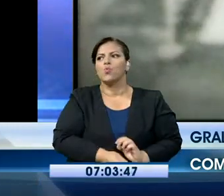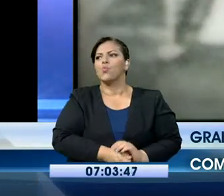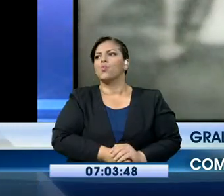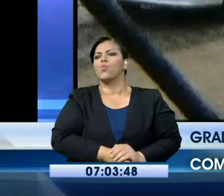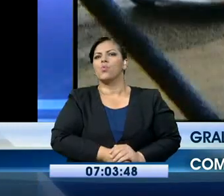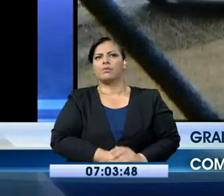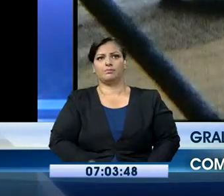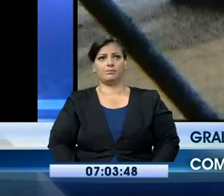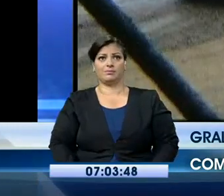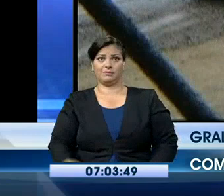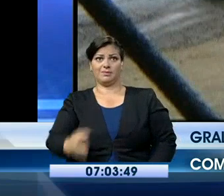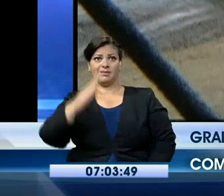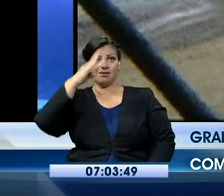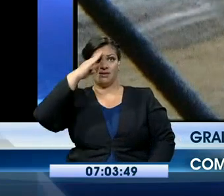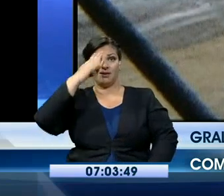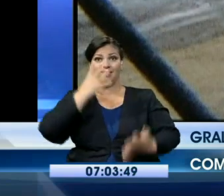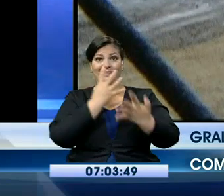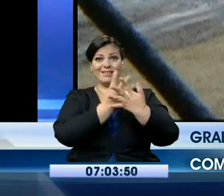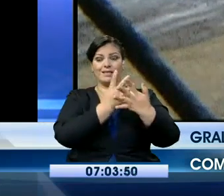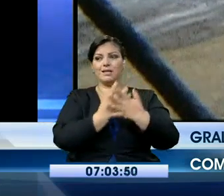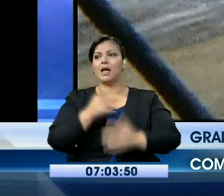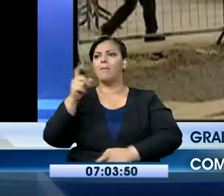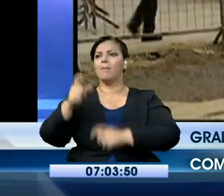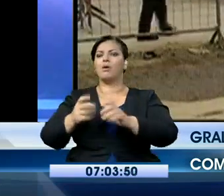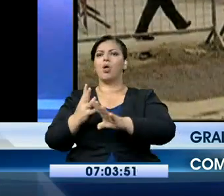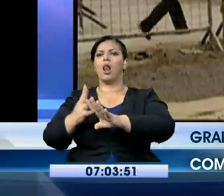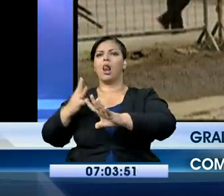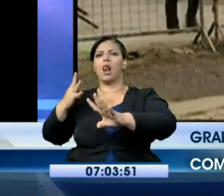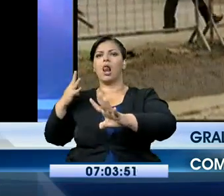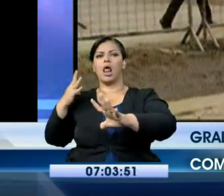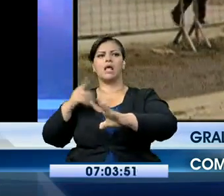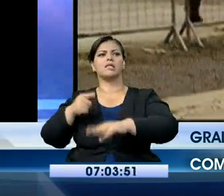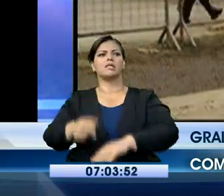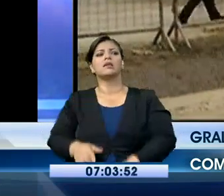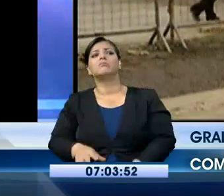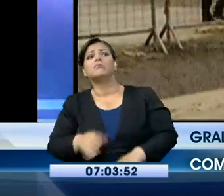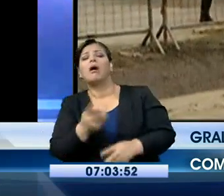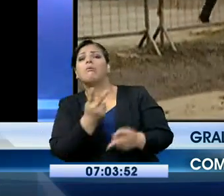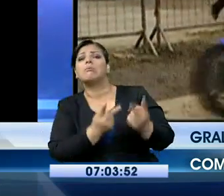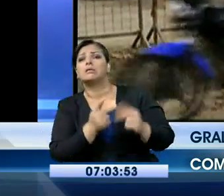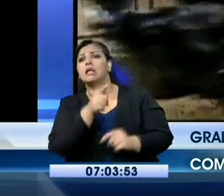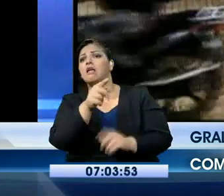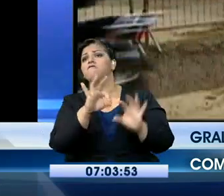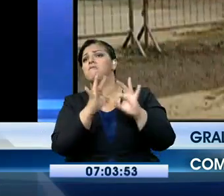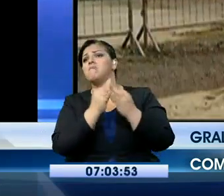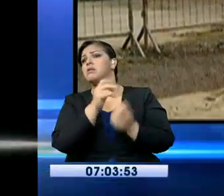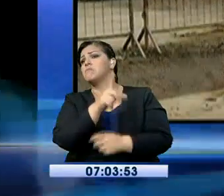imposible controlar porque salen ya con disposiciones expresas de lo que tienen que hacer en esos territorios.